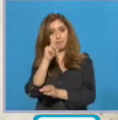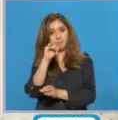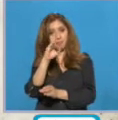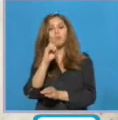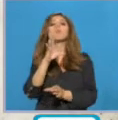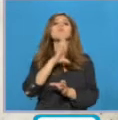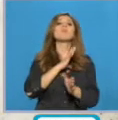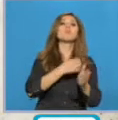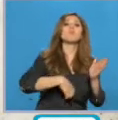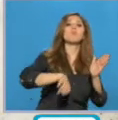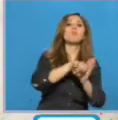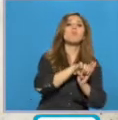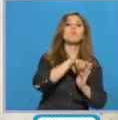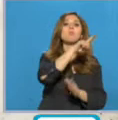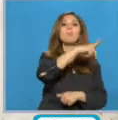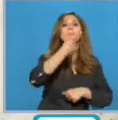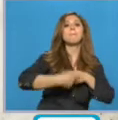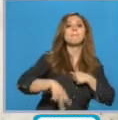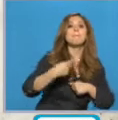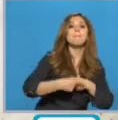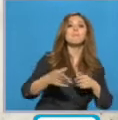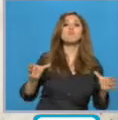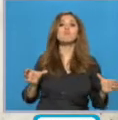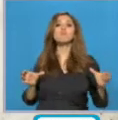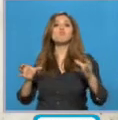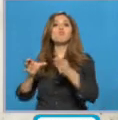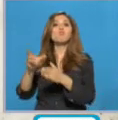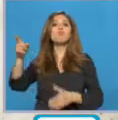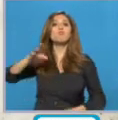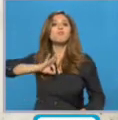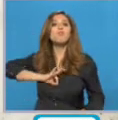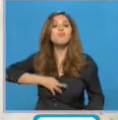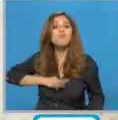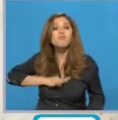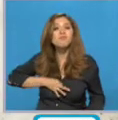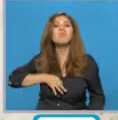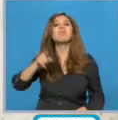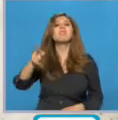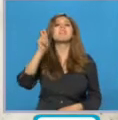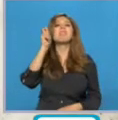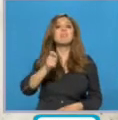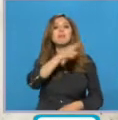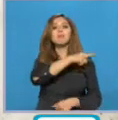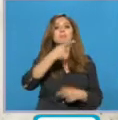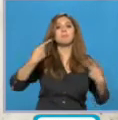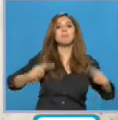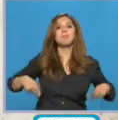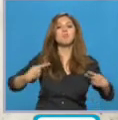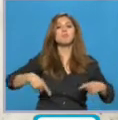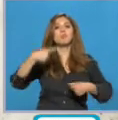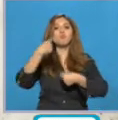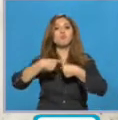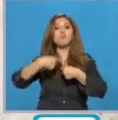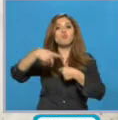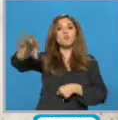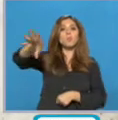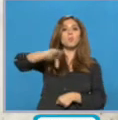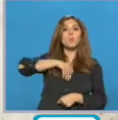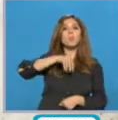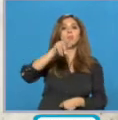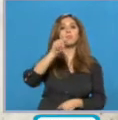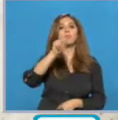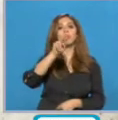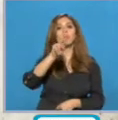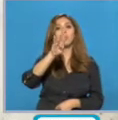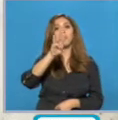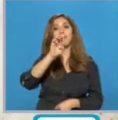había pabellón de infecciosos. En el pabellón de infecciosos, fíjate que eran los enfermos que obviamente contagiaban tuberculosis, sífilis o